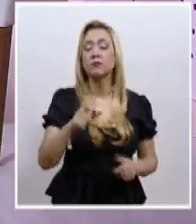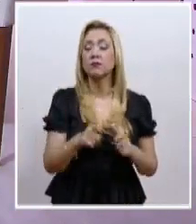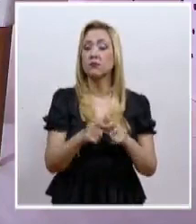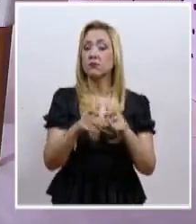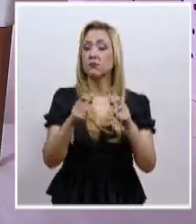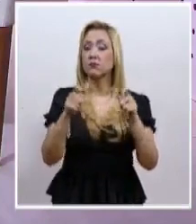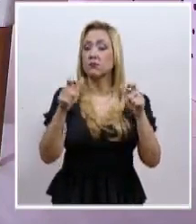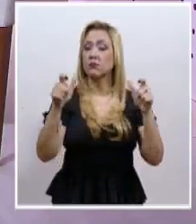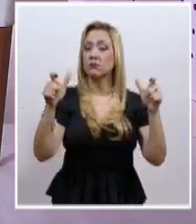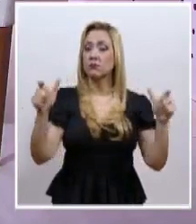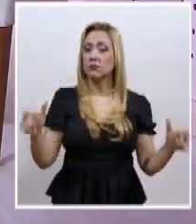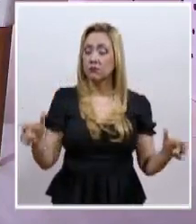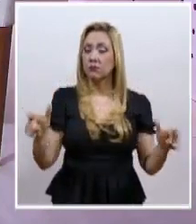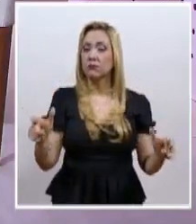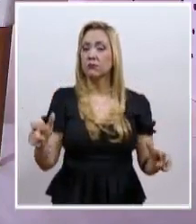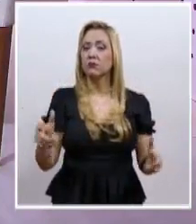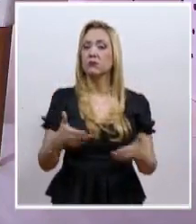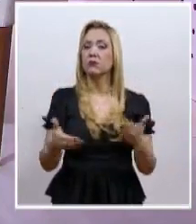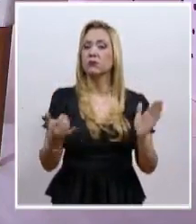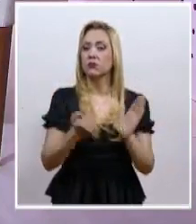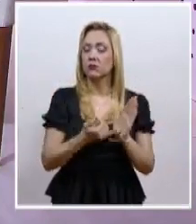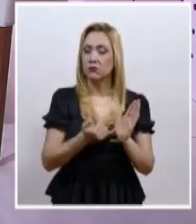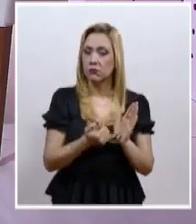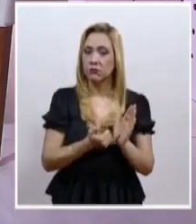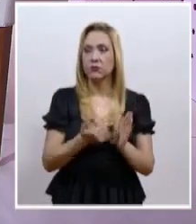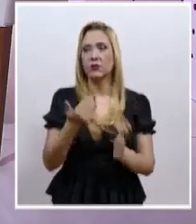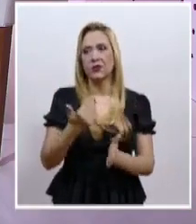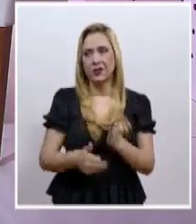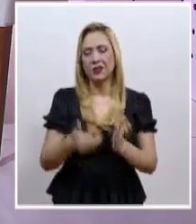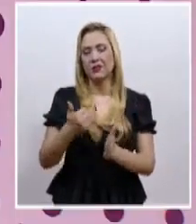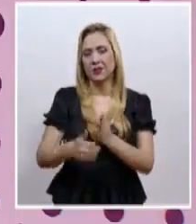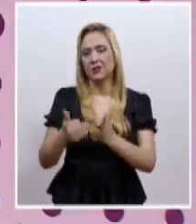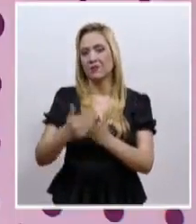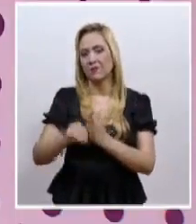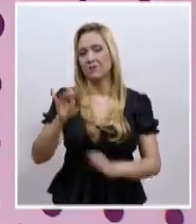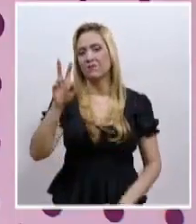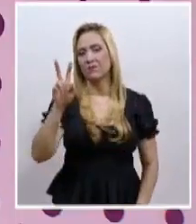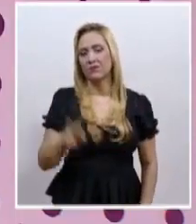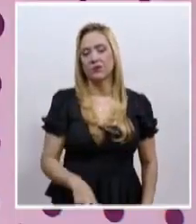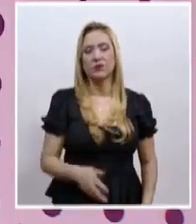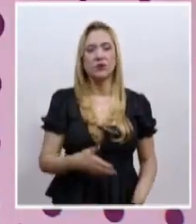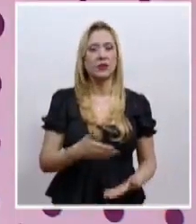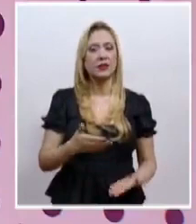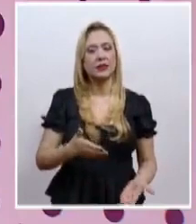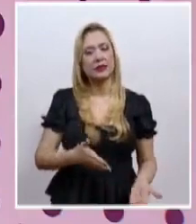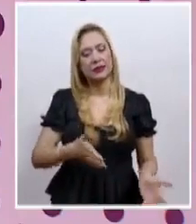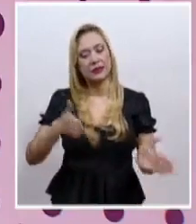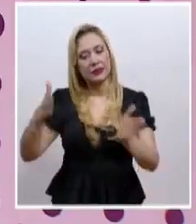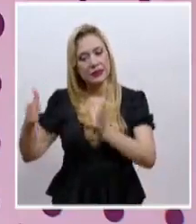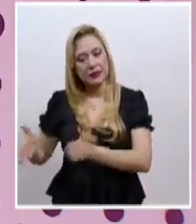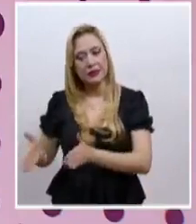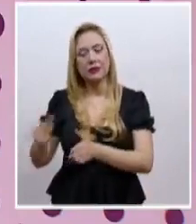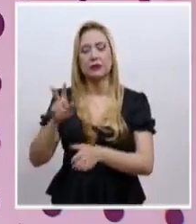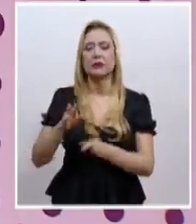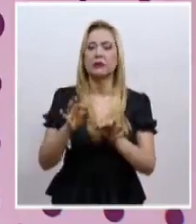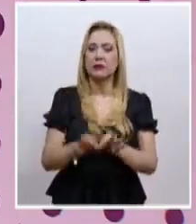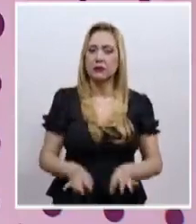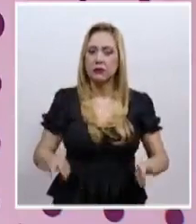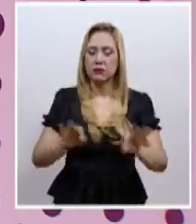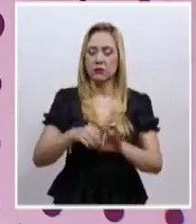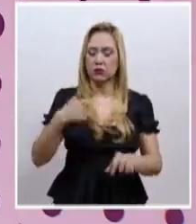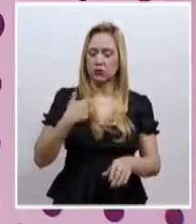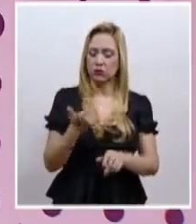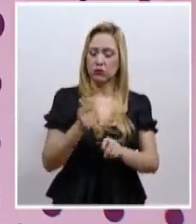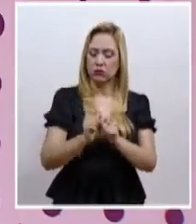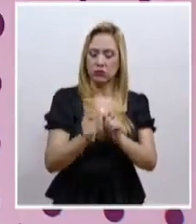la presencia de las obligaciones fiscales. Nos falta mucho, como decíamos hace rato. Pero esa es la otra parte que yo creo que es fundamental. Yo doy el